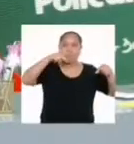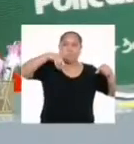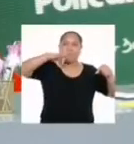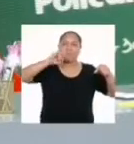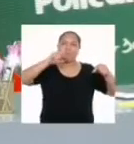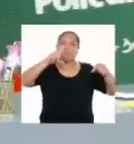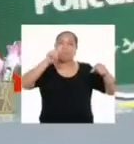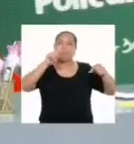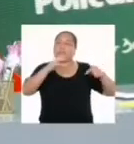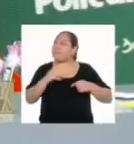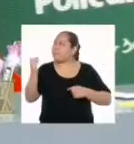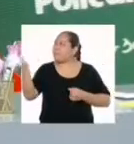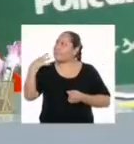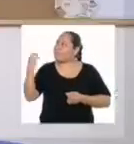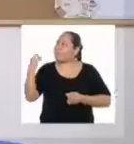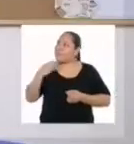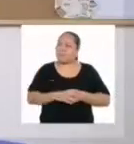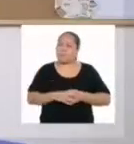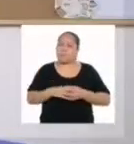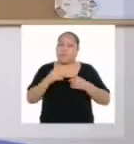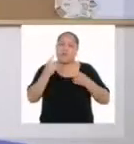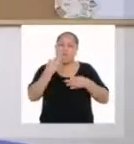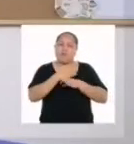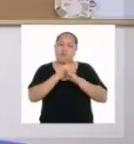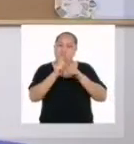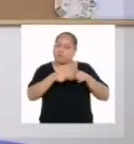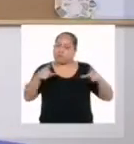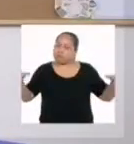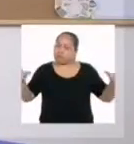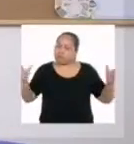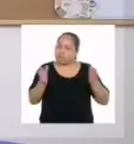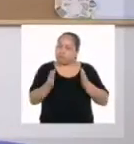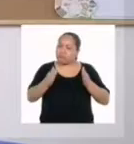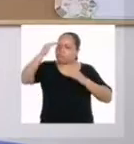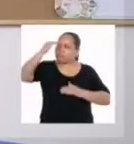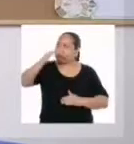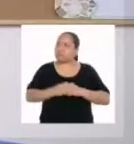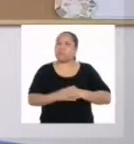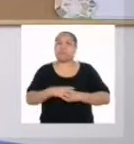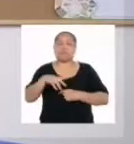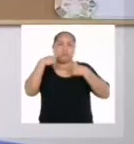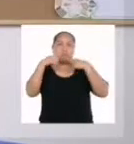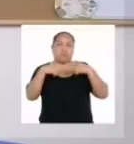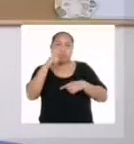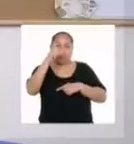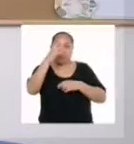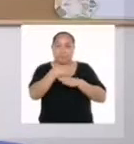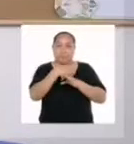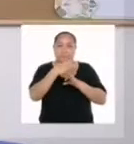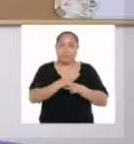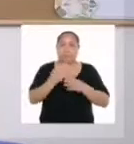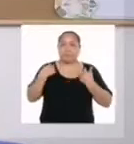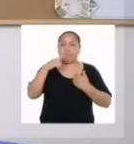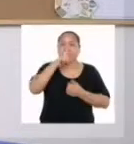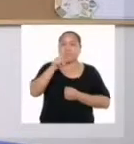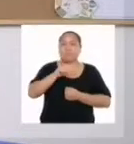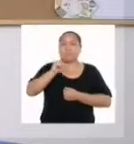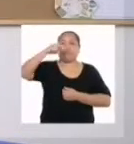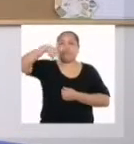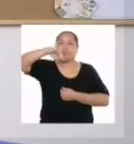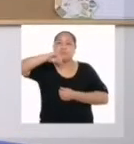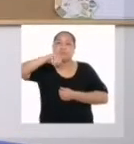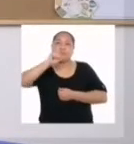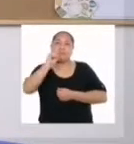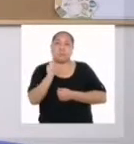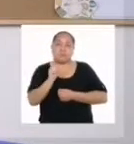las dimensiones y forma que ellas tienen. Así es, como les comentaba, una de las formas que tiene una zanja